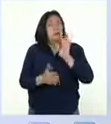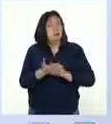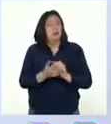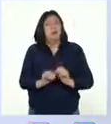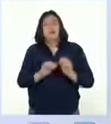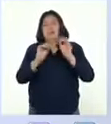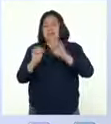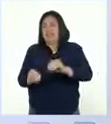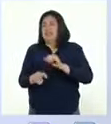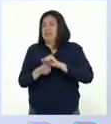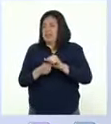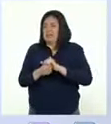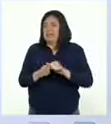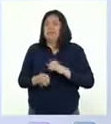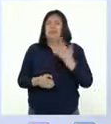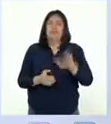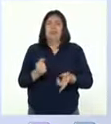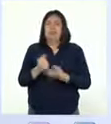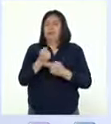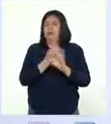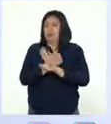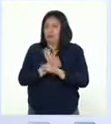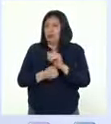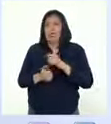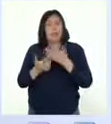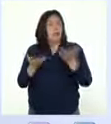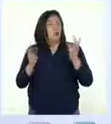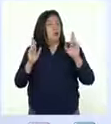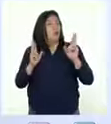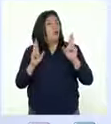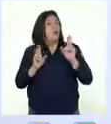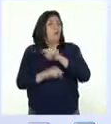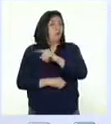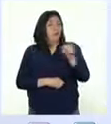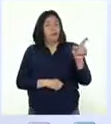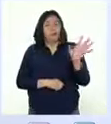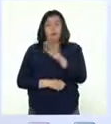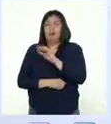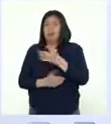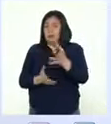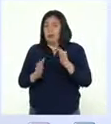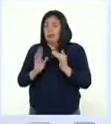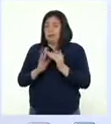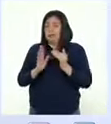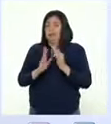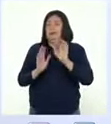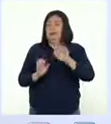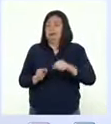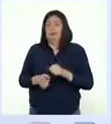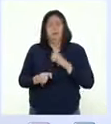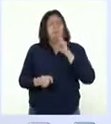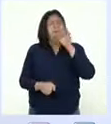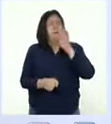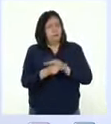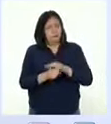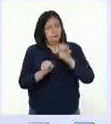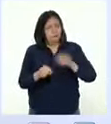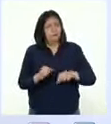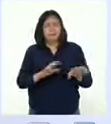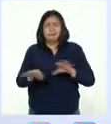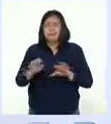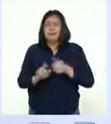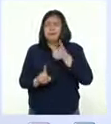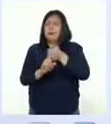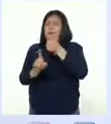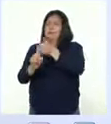e implementándolas de manera segura. Y espero que todas y todos en casa se comprometan a